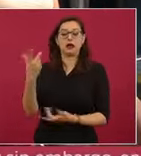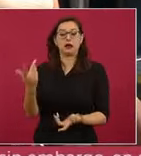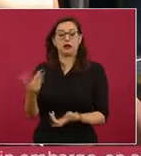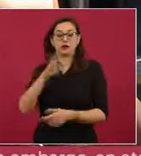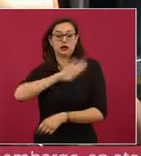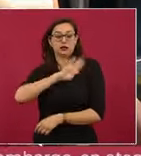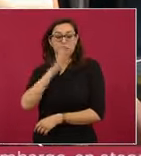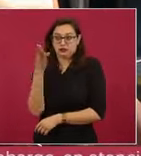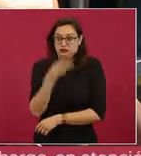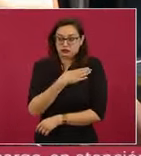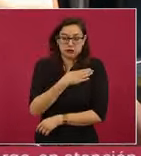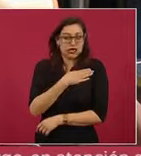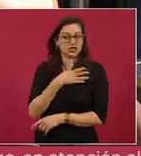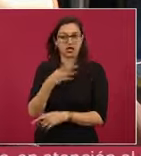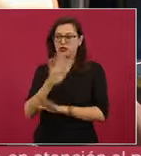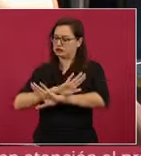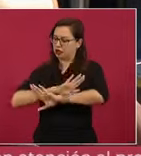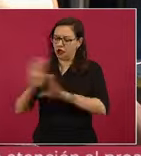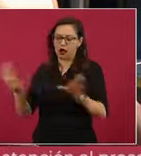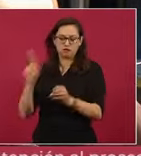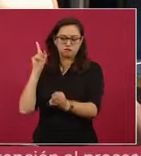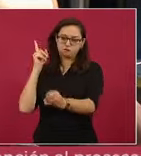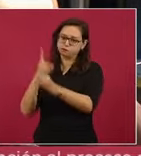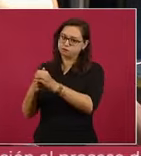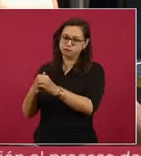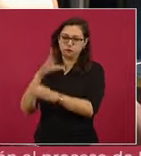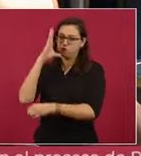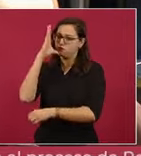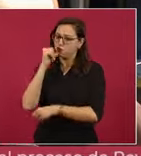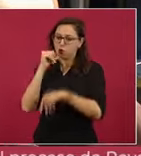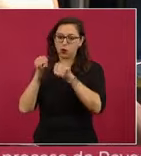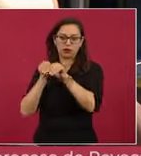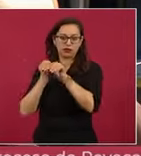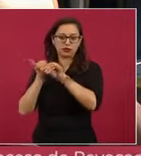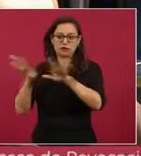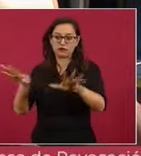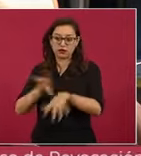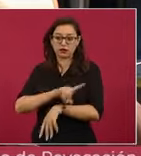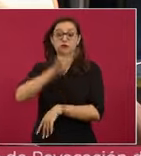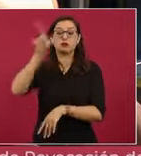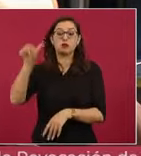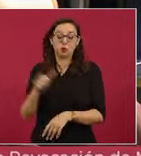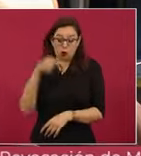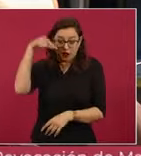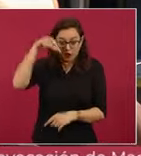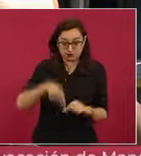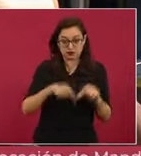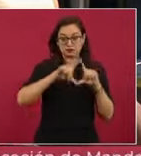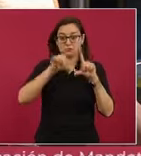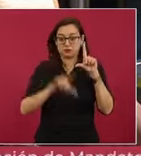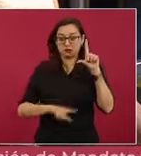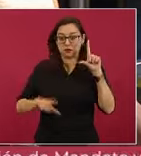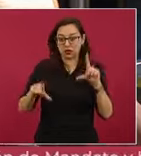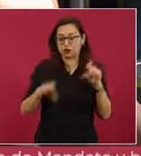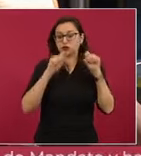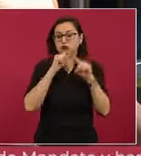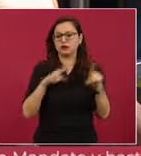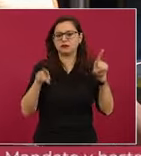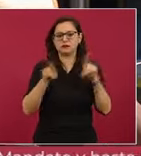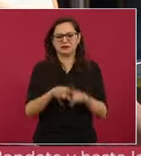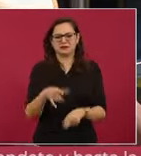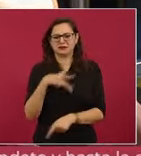le mandaron una carta del Parlamento Europeo sobre el tema de los periodistas. Entonces, se nos hace